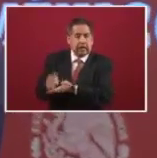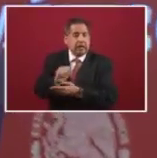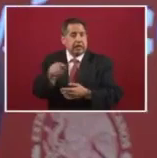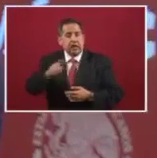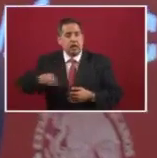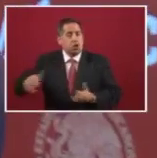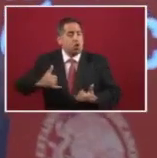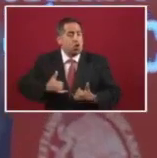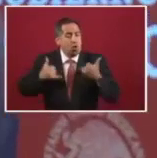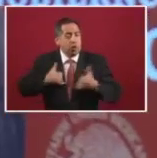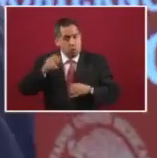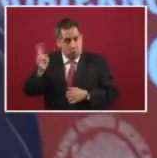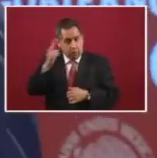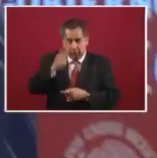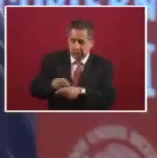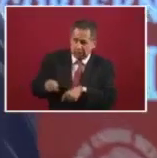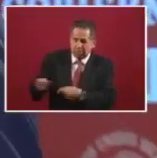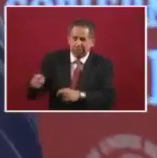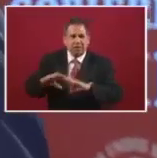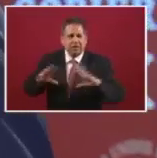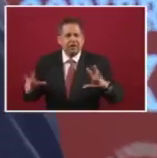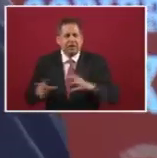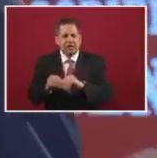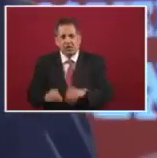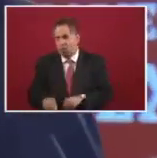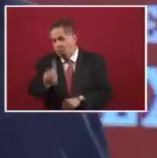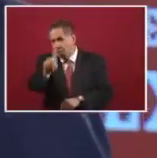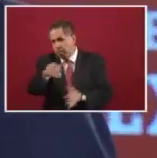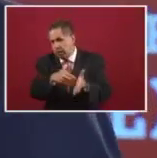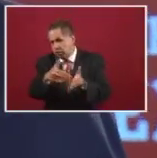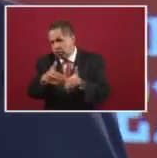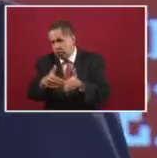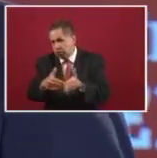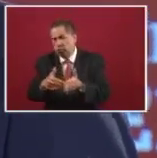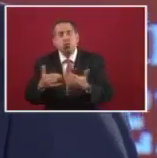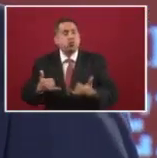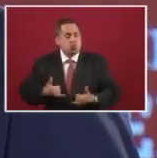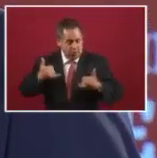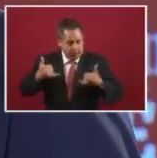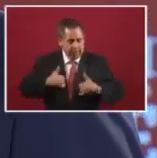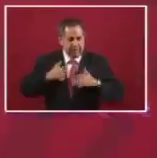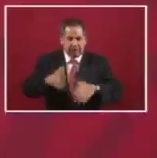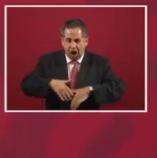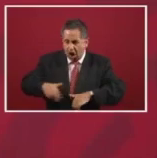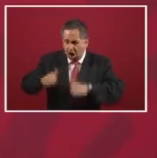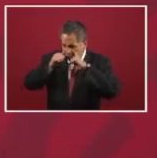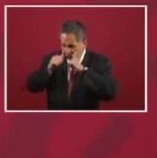para jóvenes universitarios, estamos hablando de 1 millón de jóvenes atendidos.